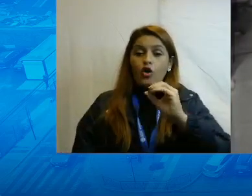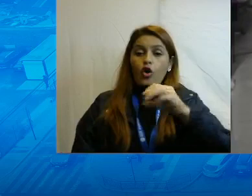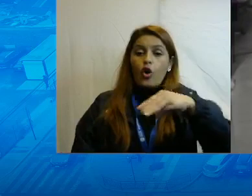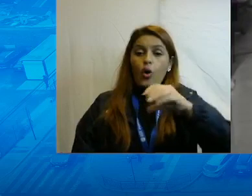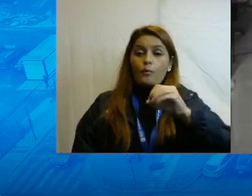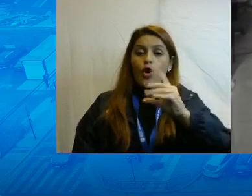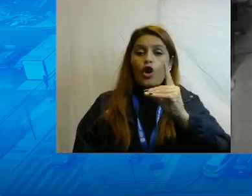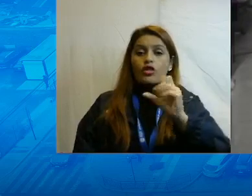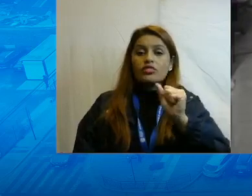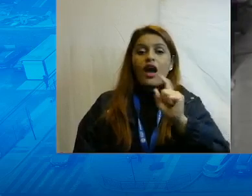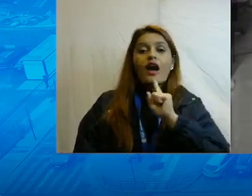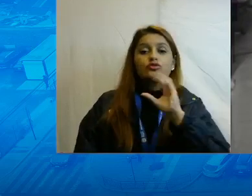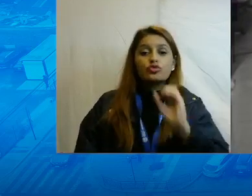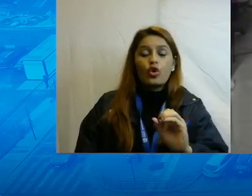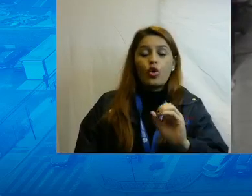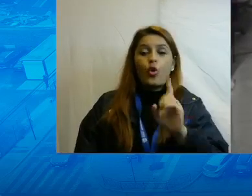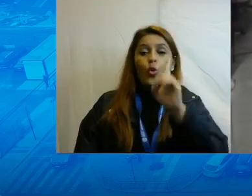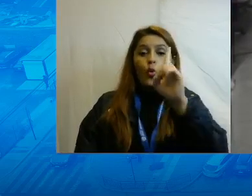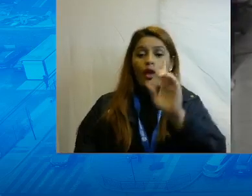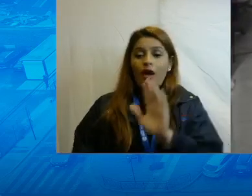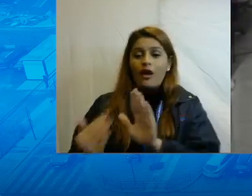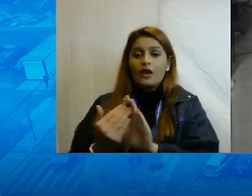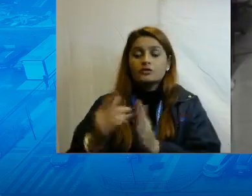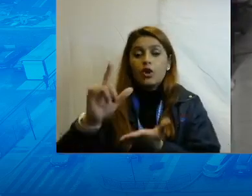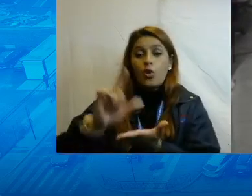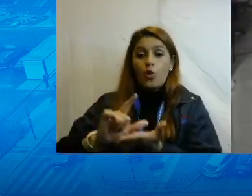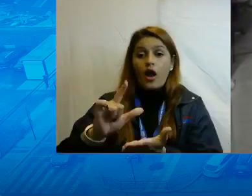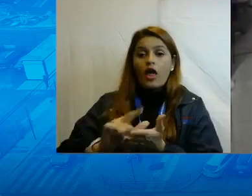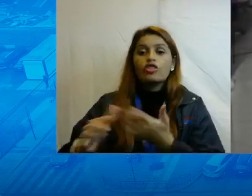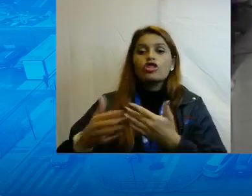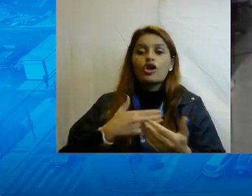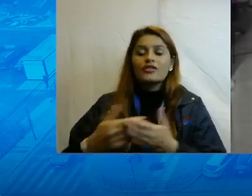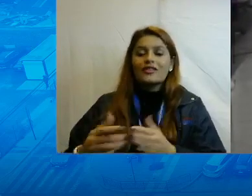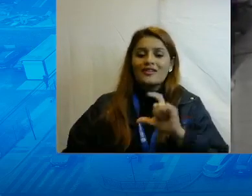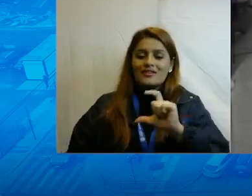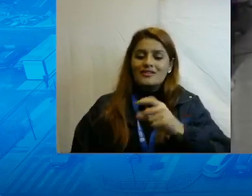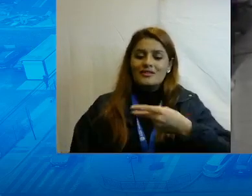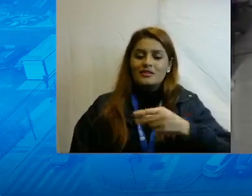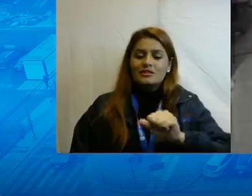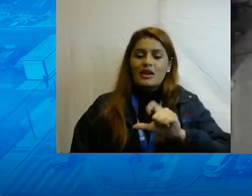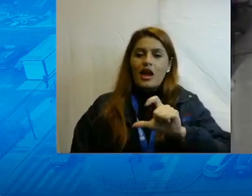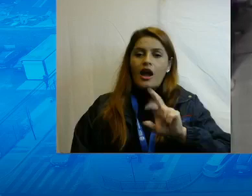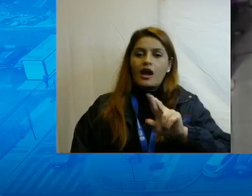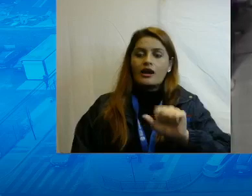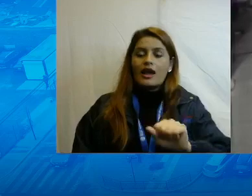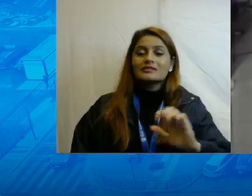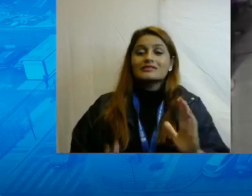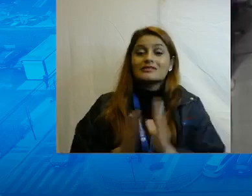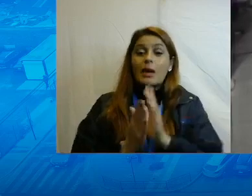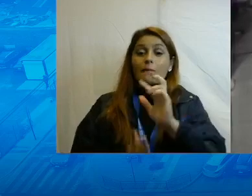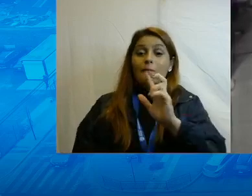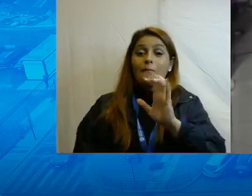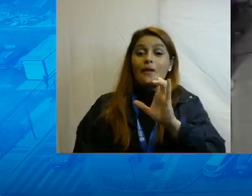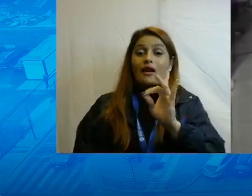de la Chacra San Pedro. Esta comisión sesionó ayer